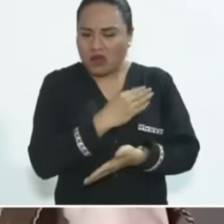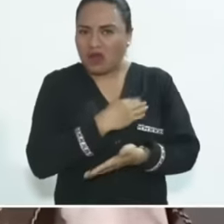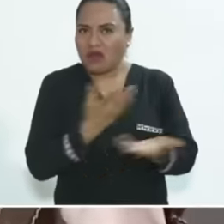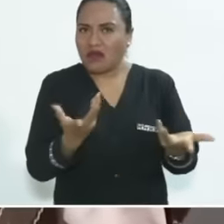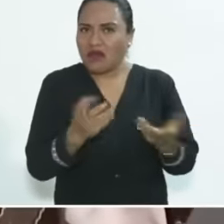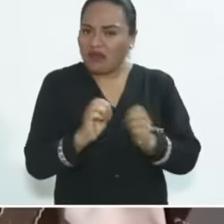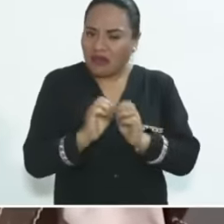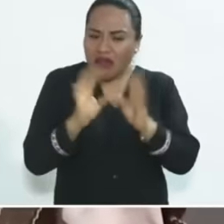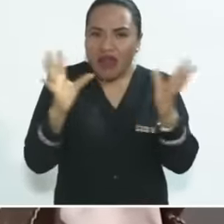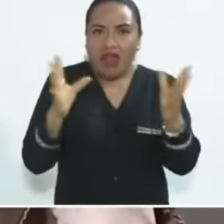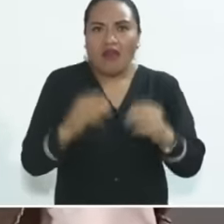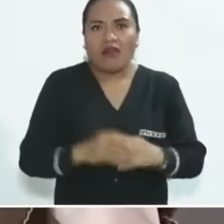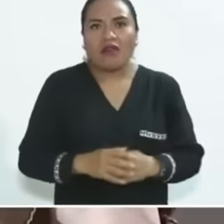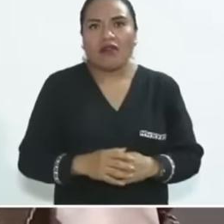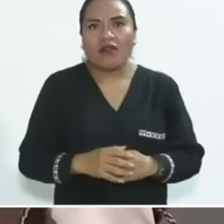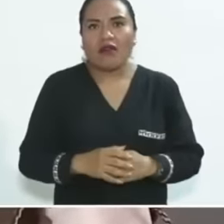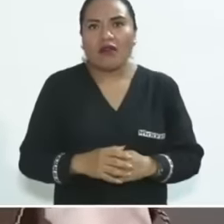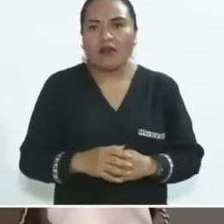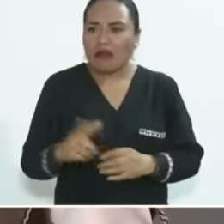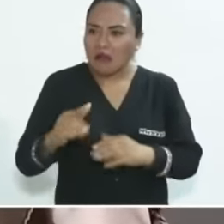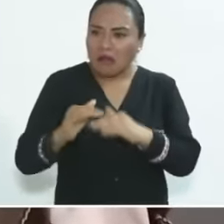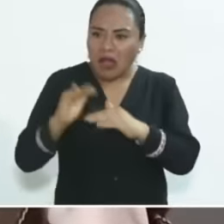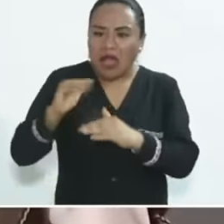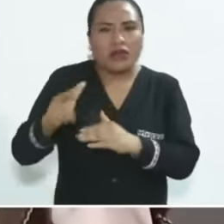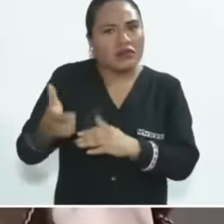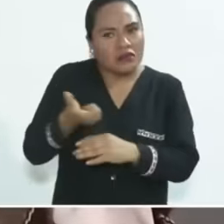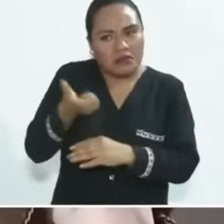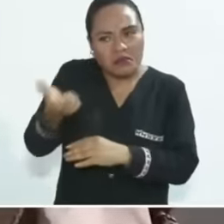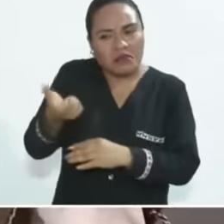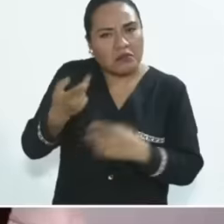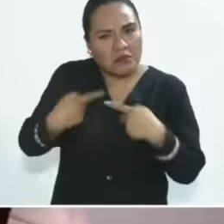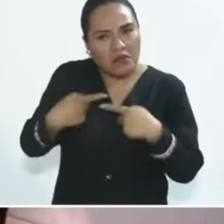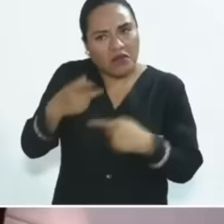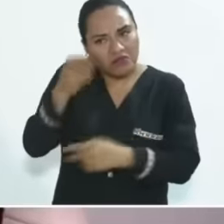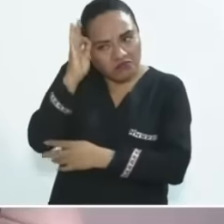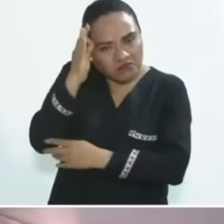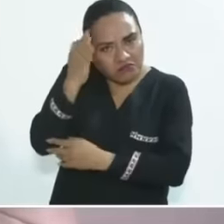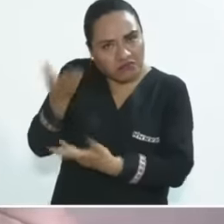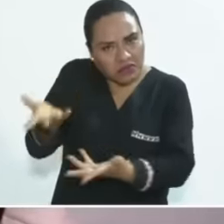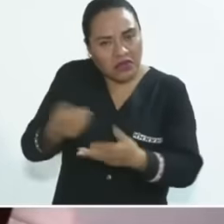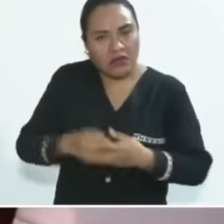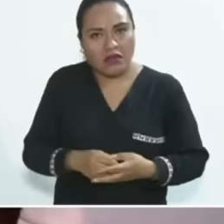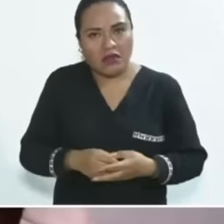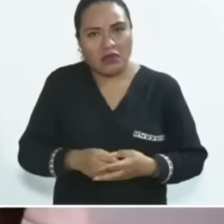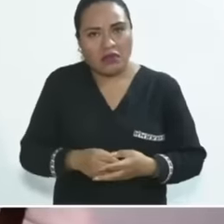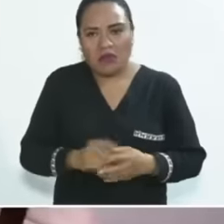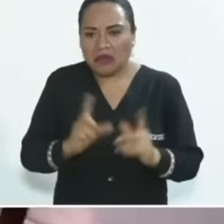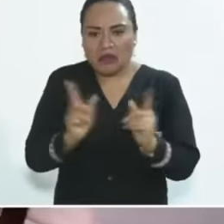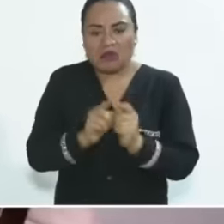se eleve el salario del peón. Unas cuantas palabras